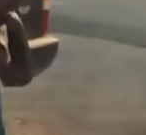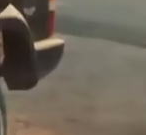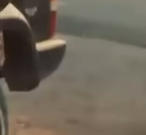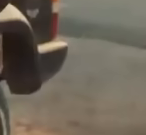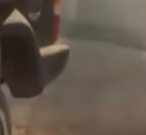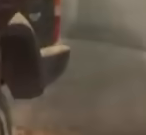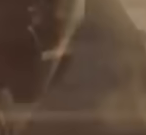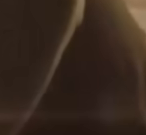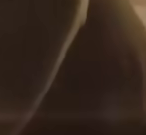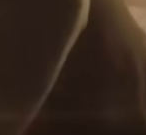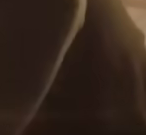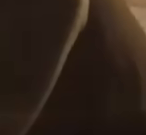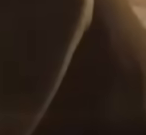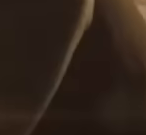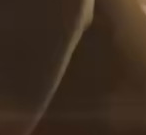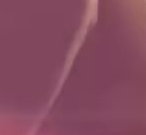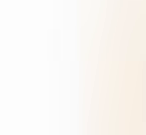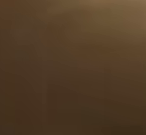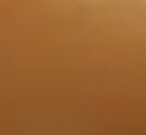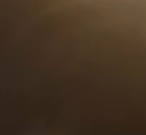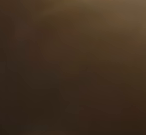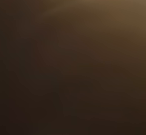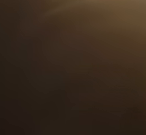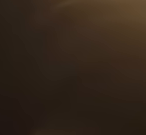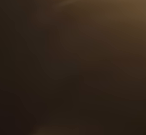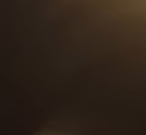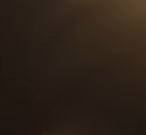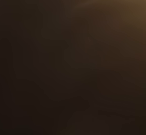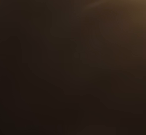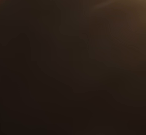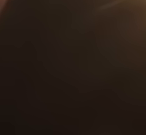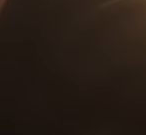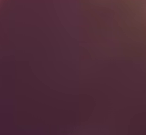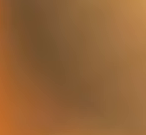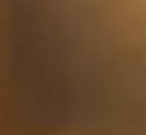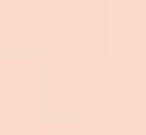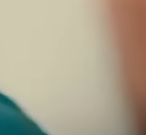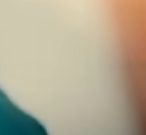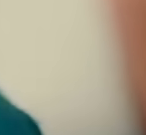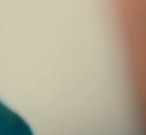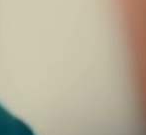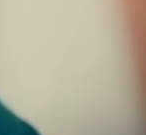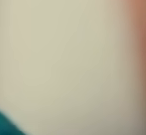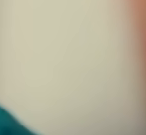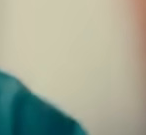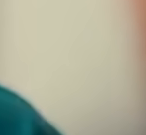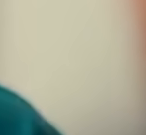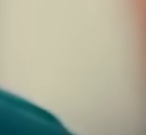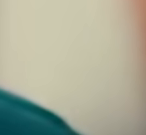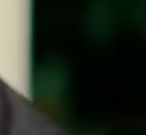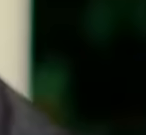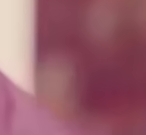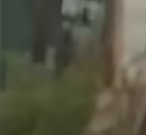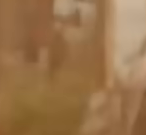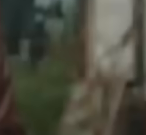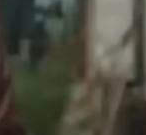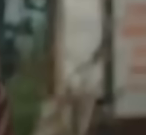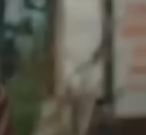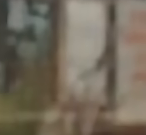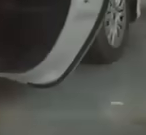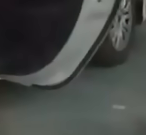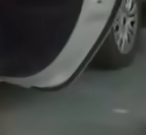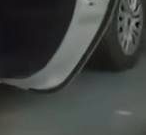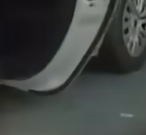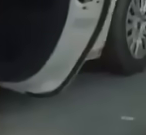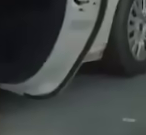Tres años buscándola con una promesa. Cuando mi hija crezca, te la confiaré a ti. ¡Dices que espere y ya no puedo más!